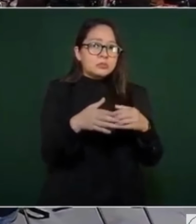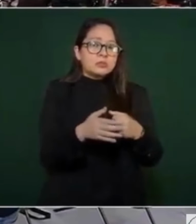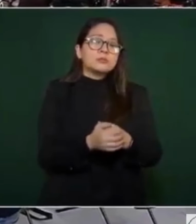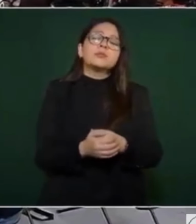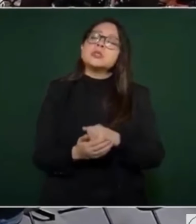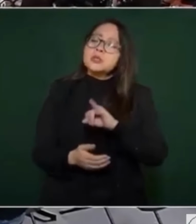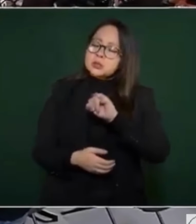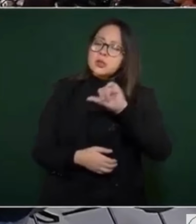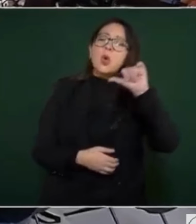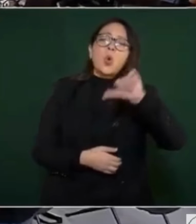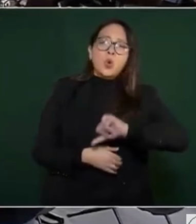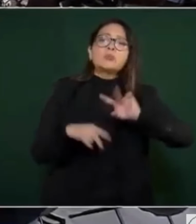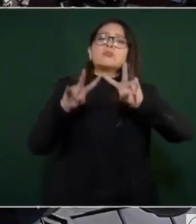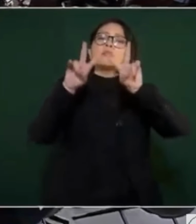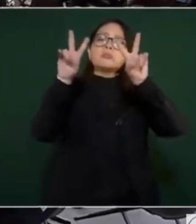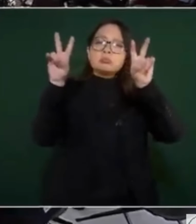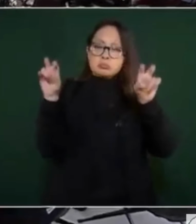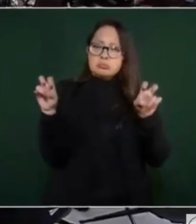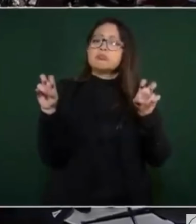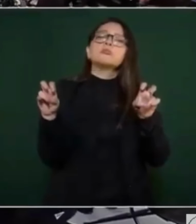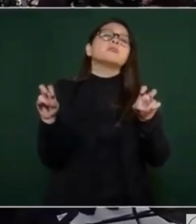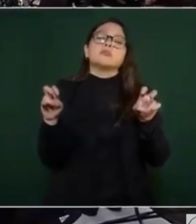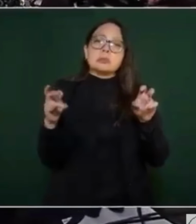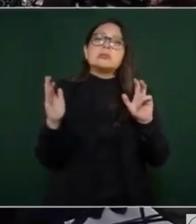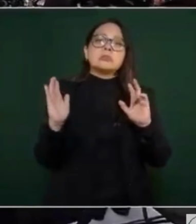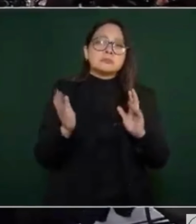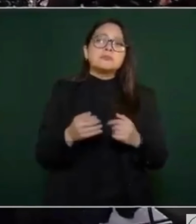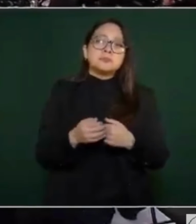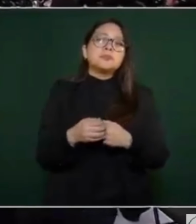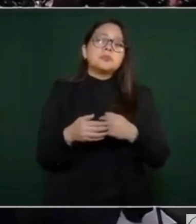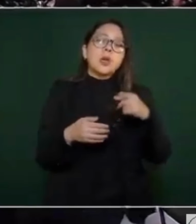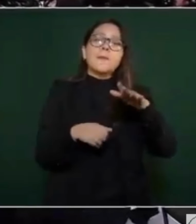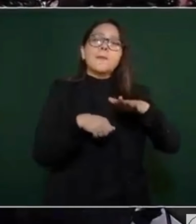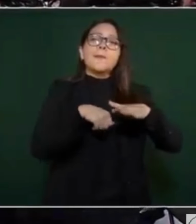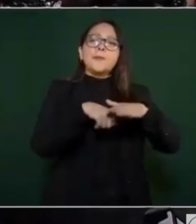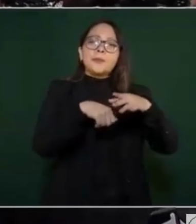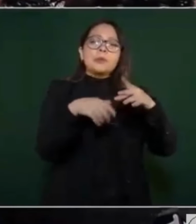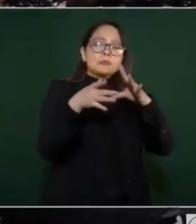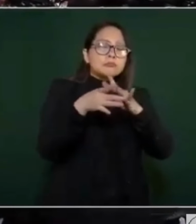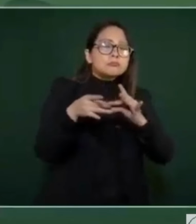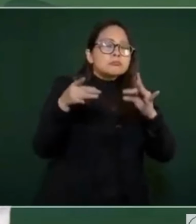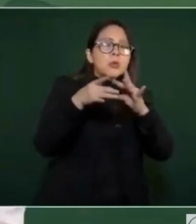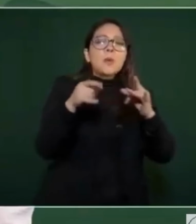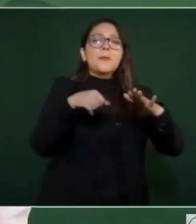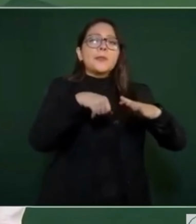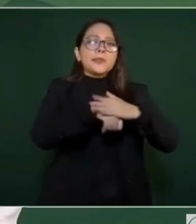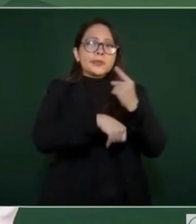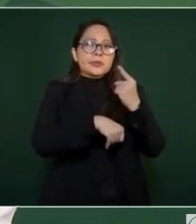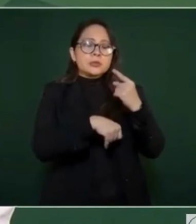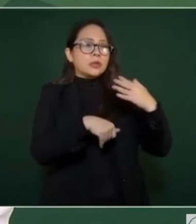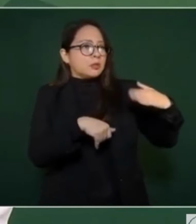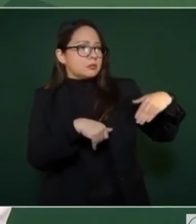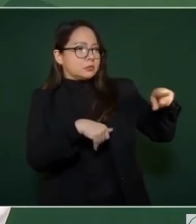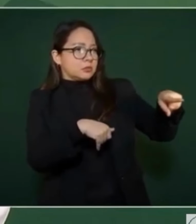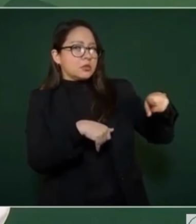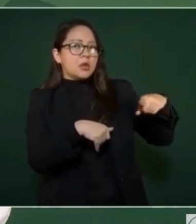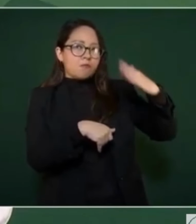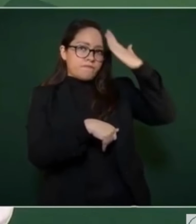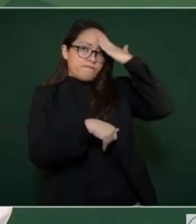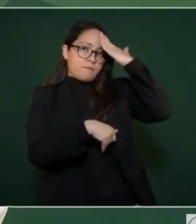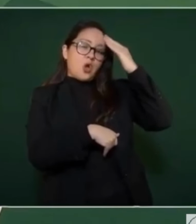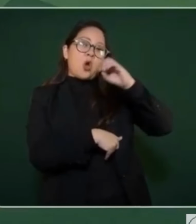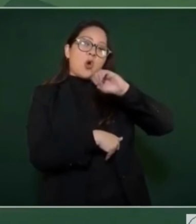tema, porque de acuerdo al informe del almirante Ojeda,